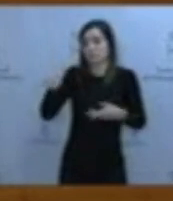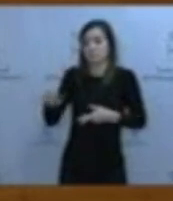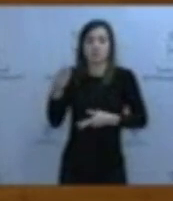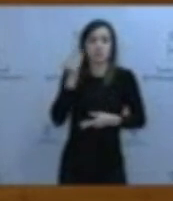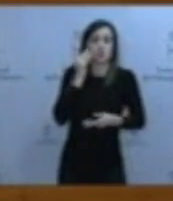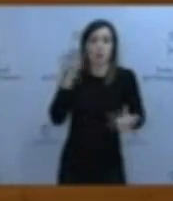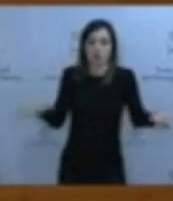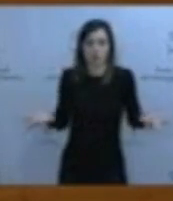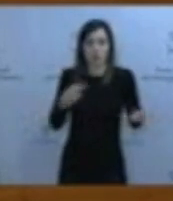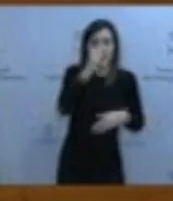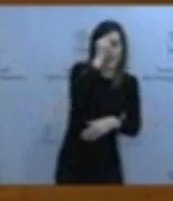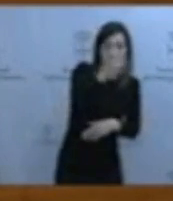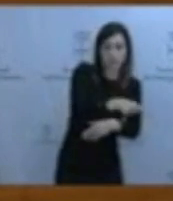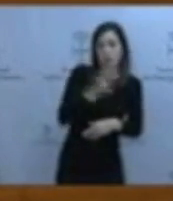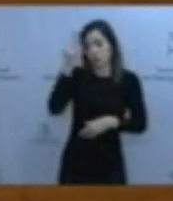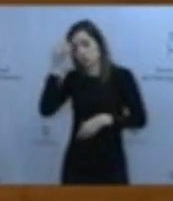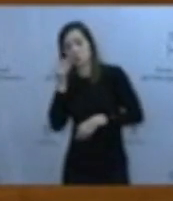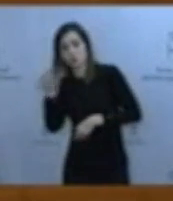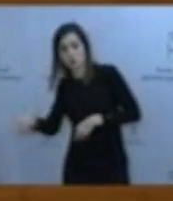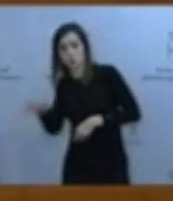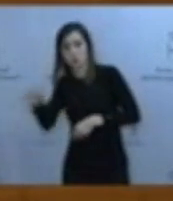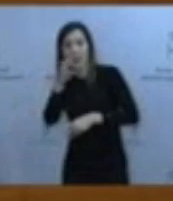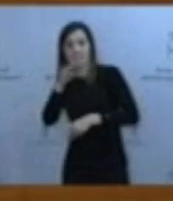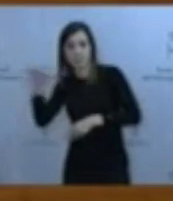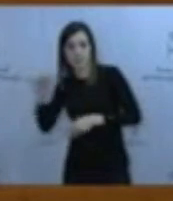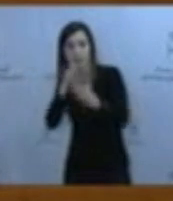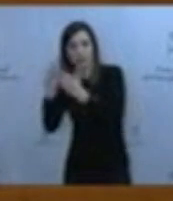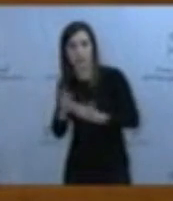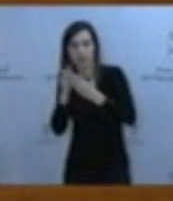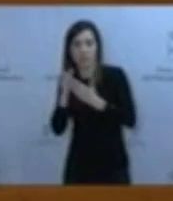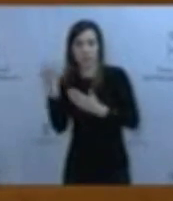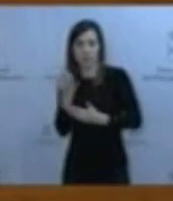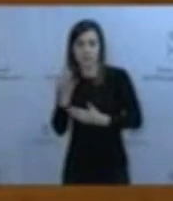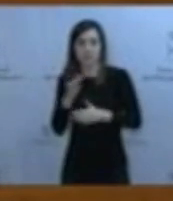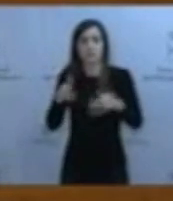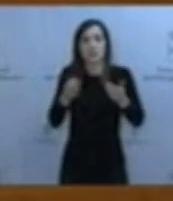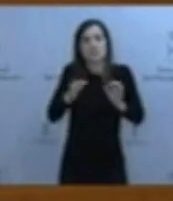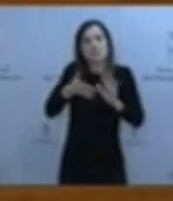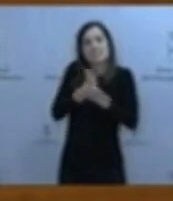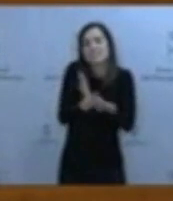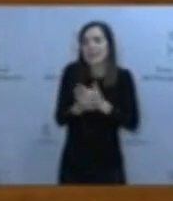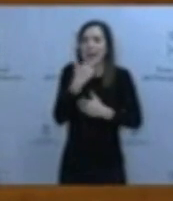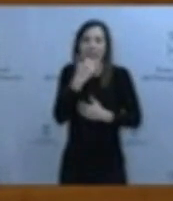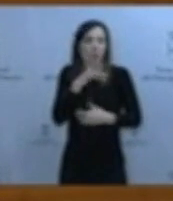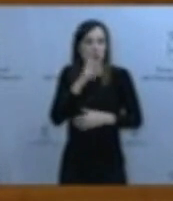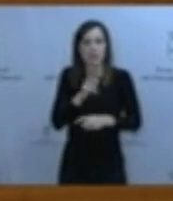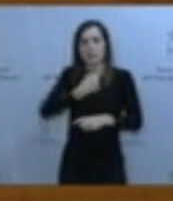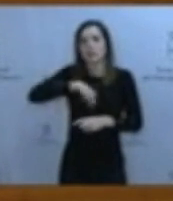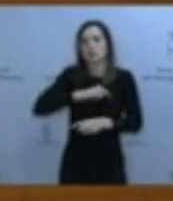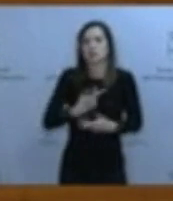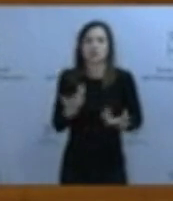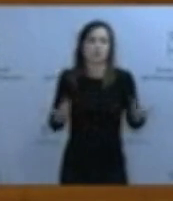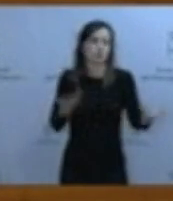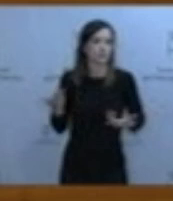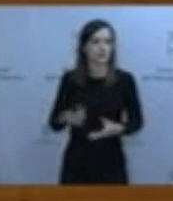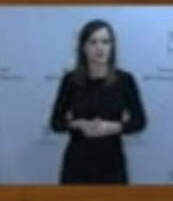tú al camino de la excelencia, tú a la formación profesional. Algo que es una dinámica absolutamente perversa y que, desde luego, tenemos